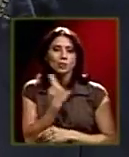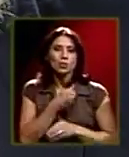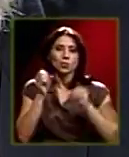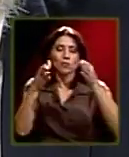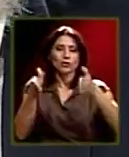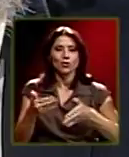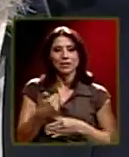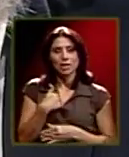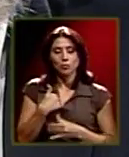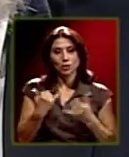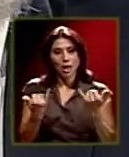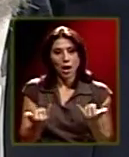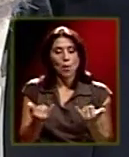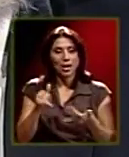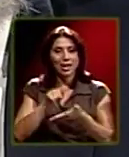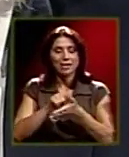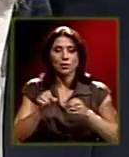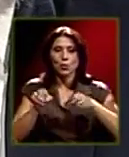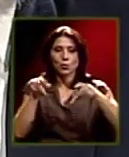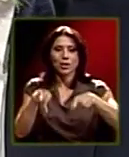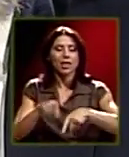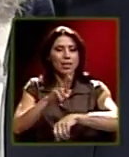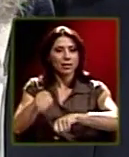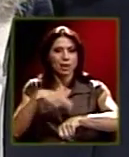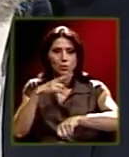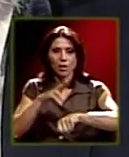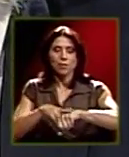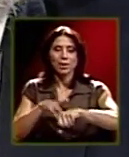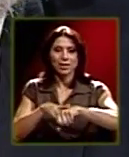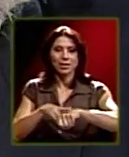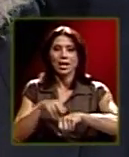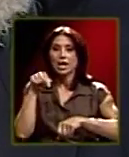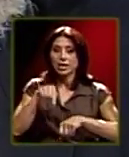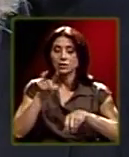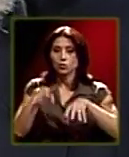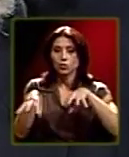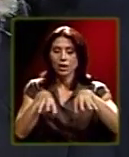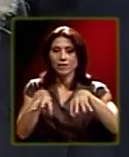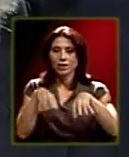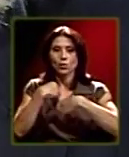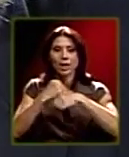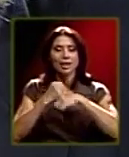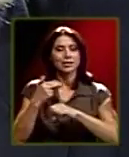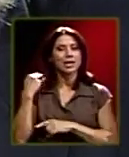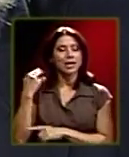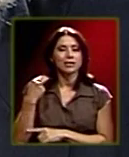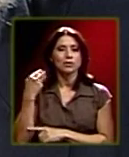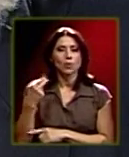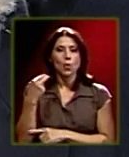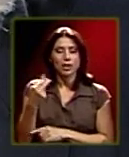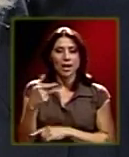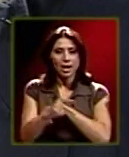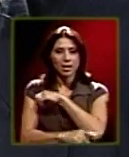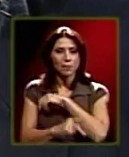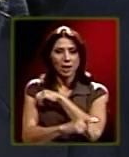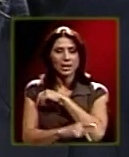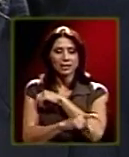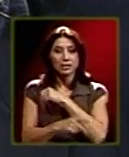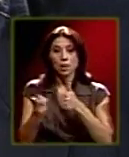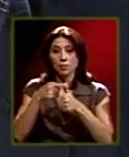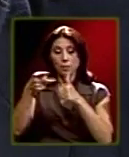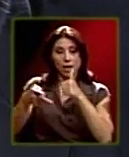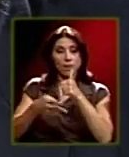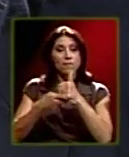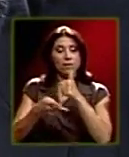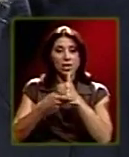En esta ocasión, y naturalmente, este es un evento que marca historia en el país. Es la primera vez